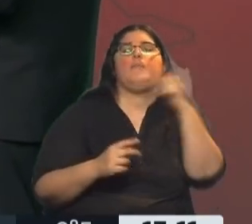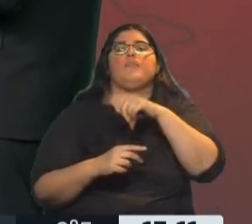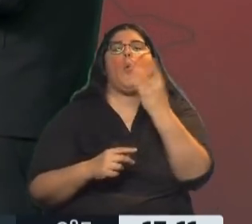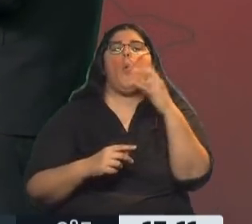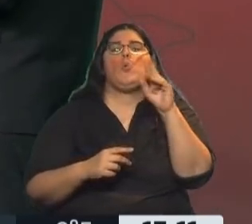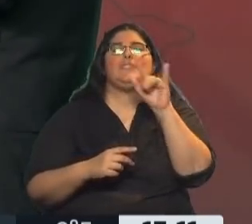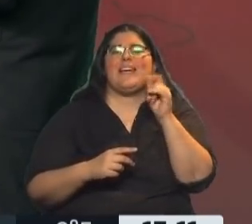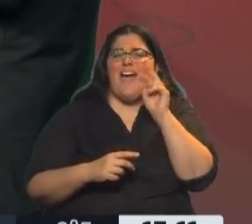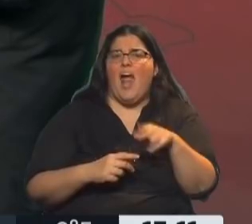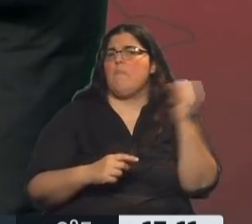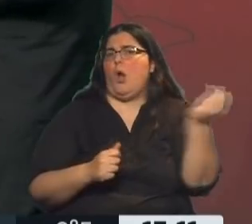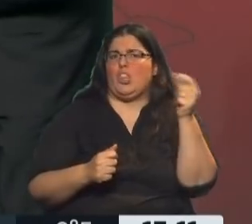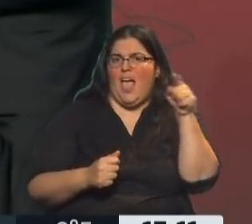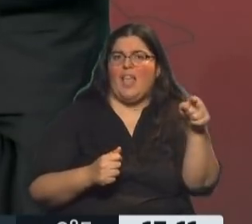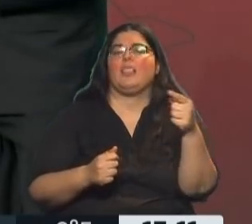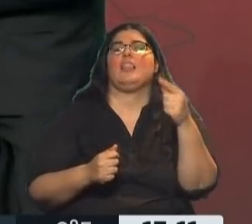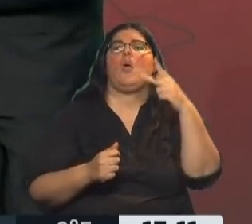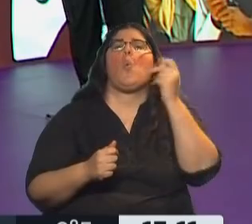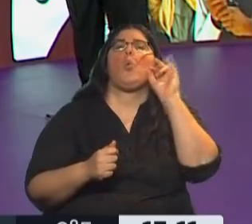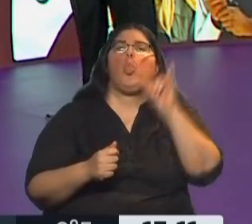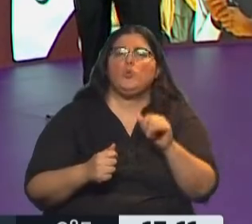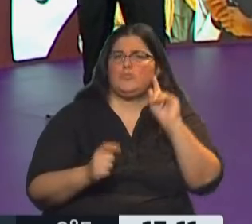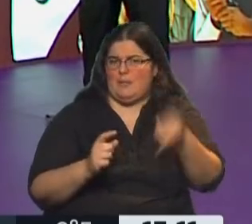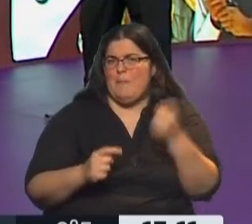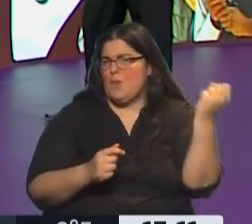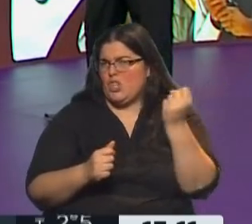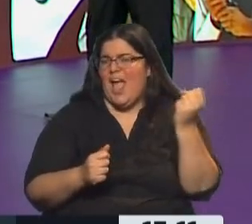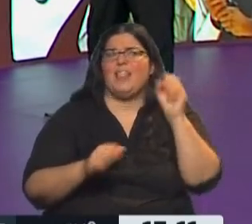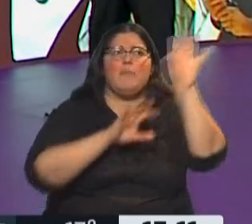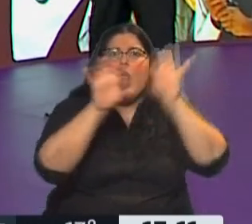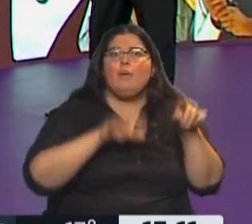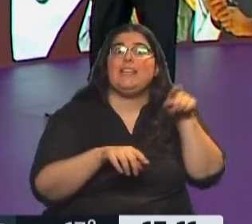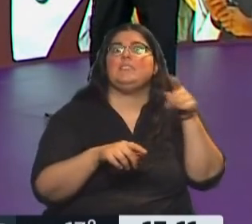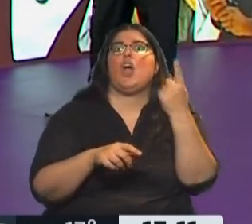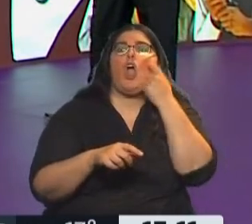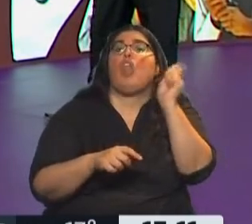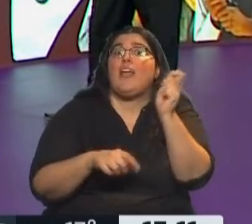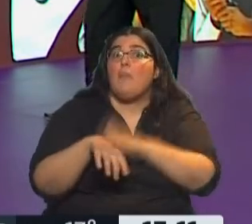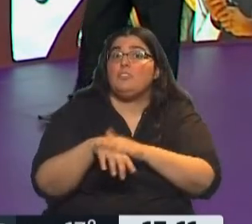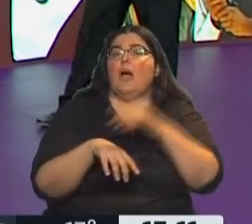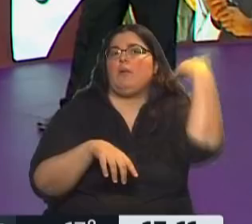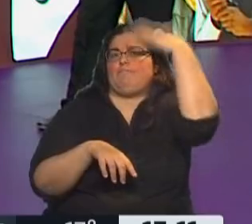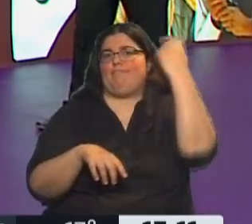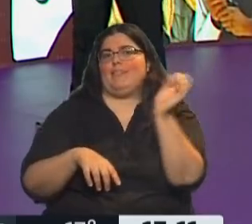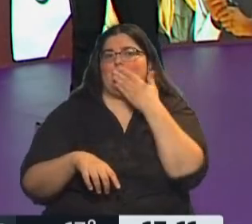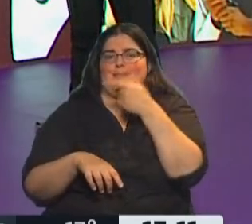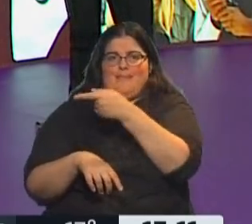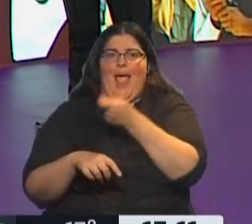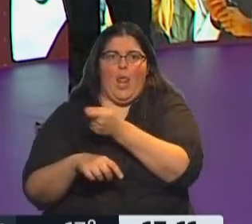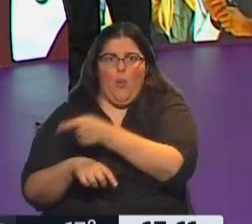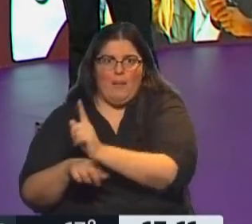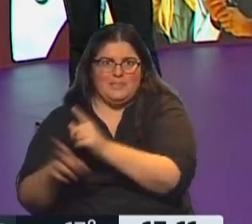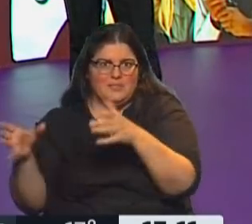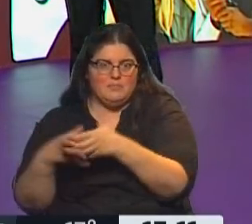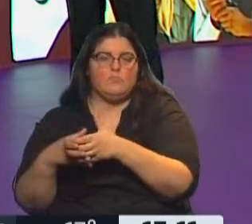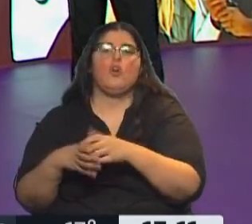otra capital de provincia importante, y Kunduz, otra capital de provincia importante, todas ellas bajo control talibán. Vamos a ver ahora, si les parece,